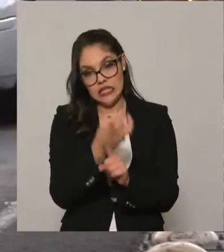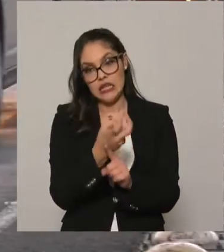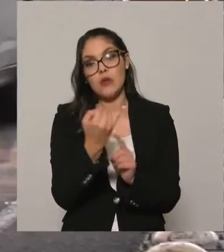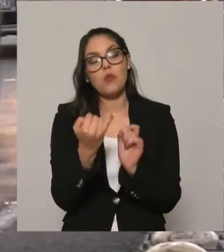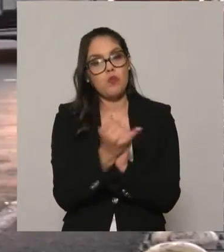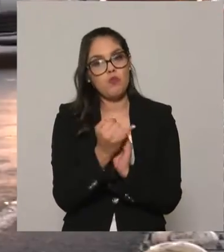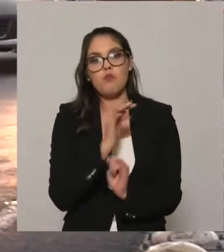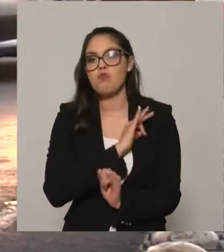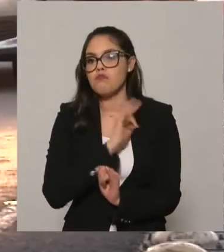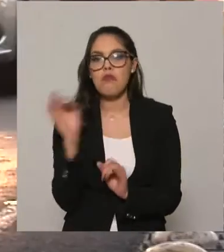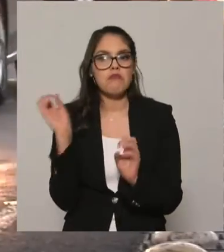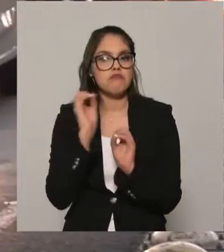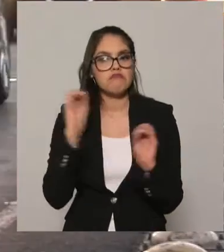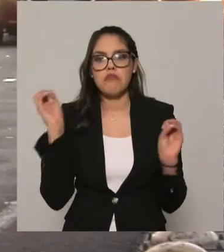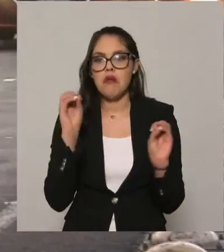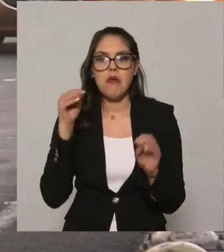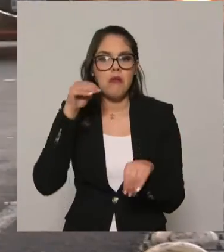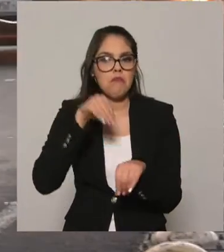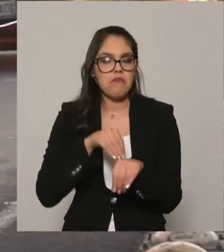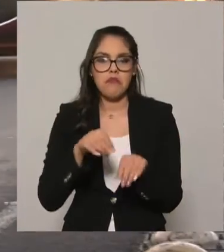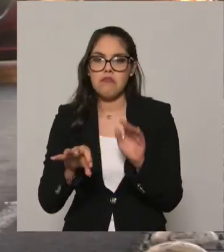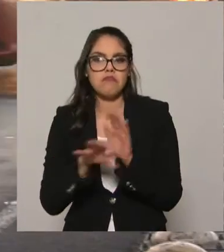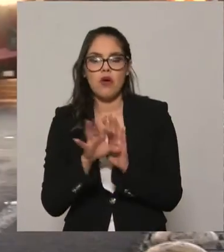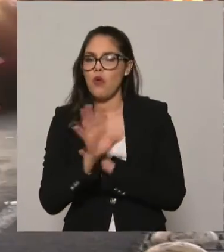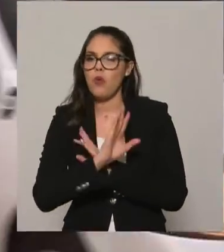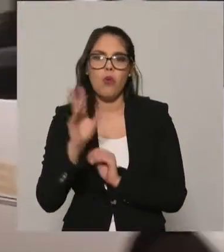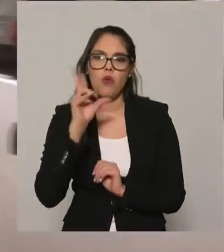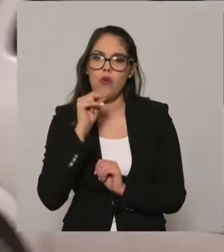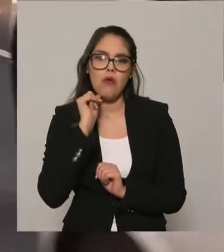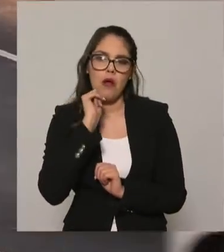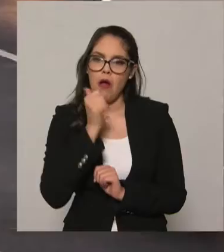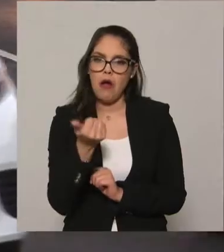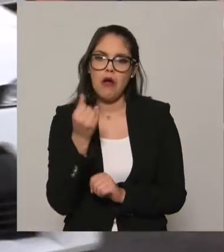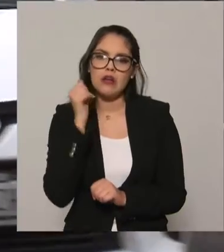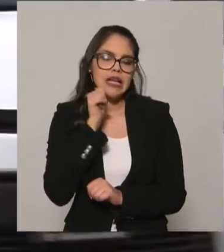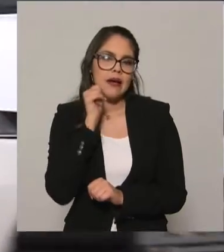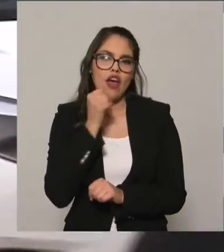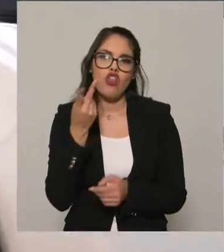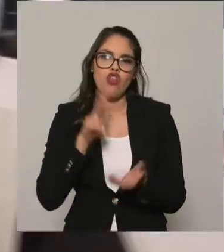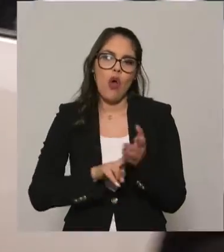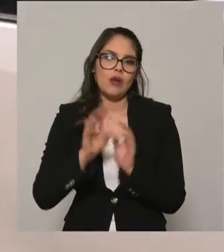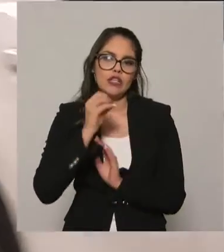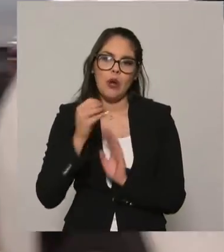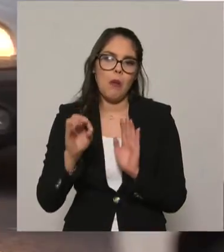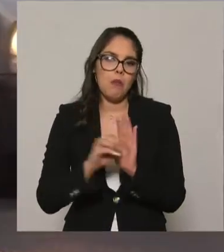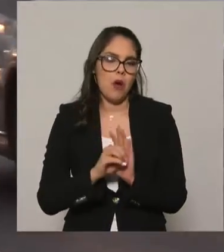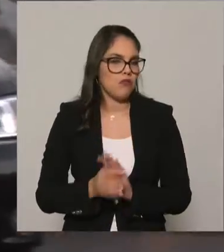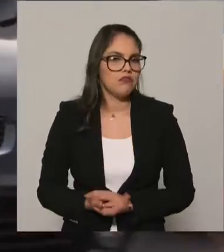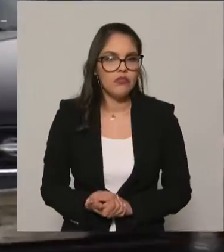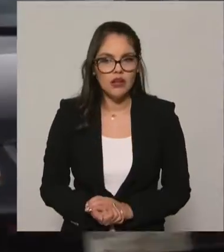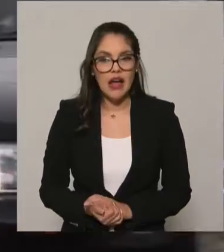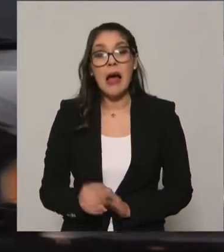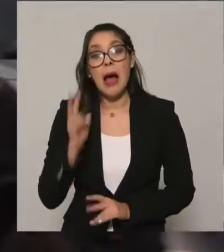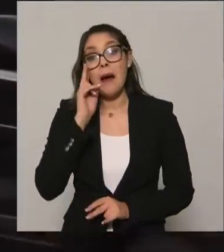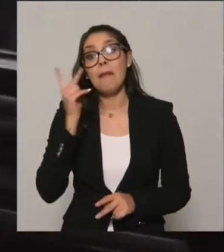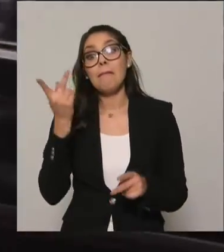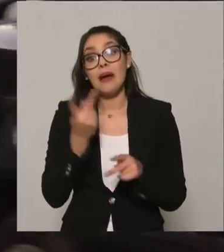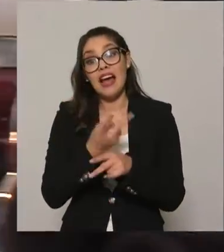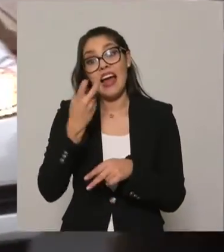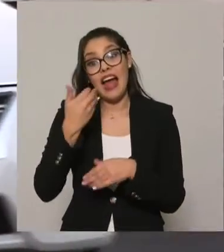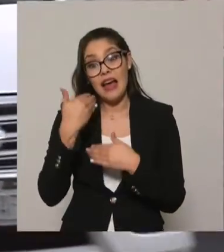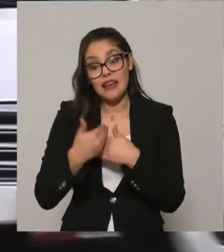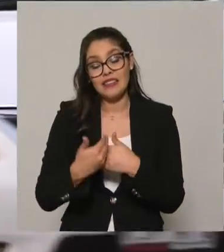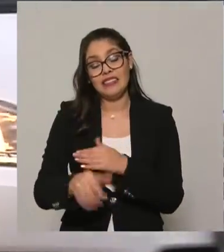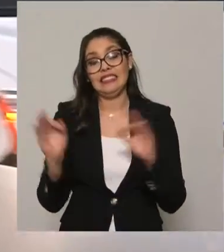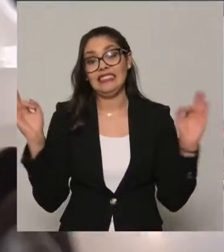estarán totalmente exentos, siempre tendrán la calcomanía .0. Pues sí, vamos a ver cómo resulta en esta época de frío.